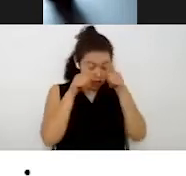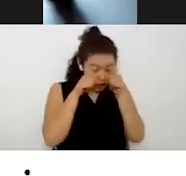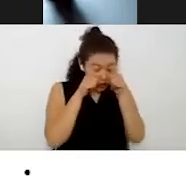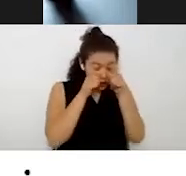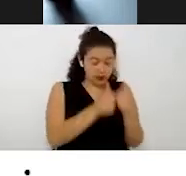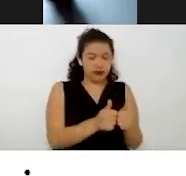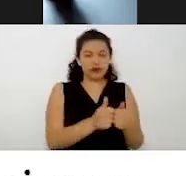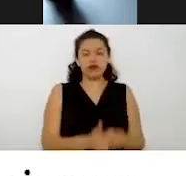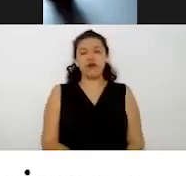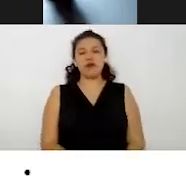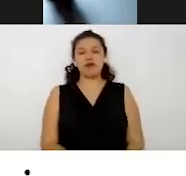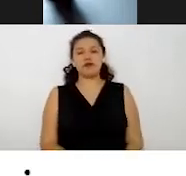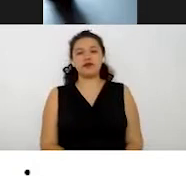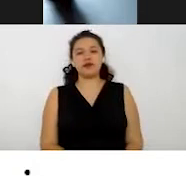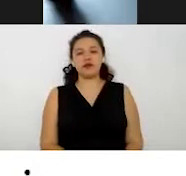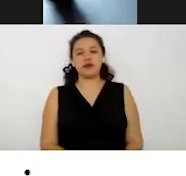emergencia.